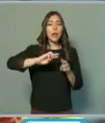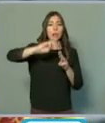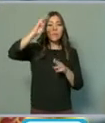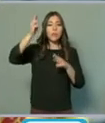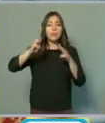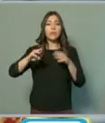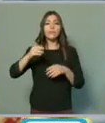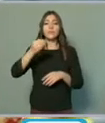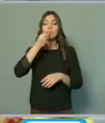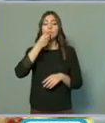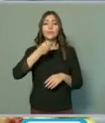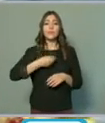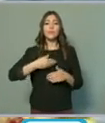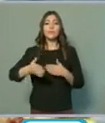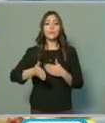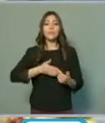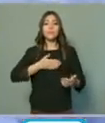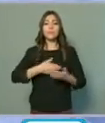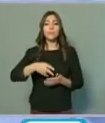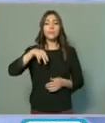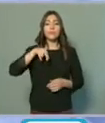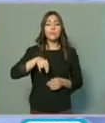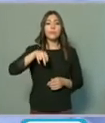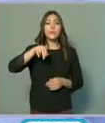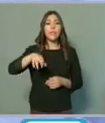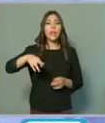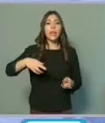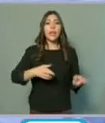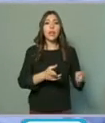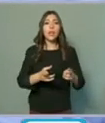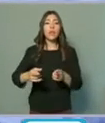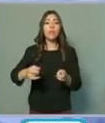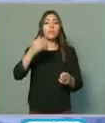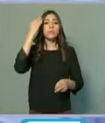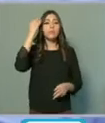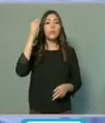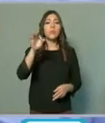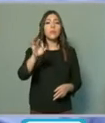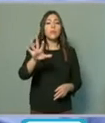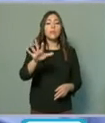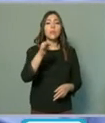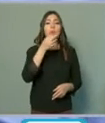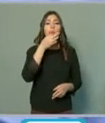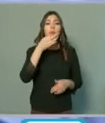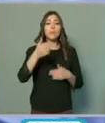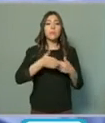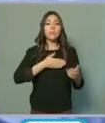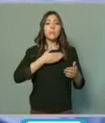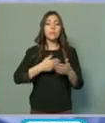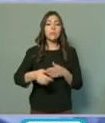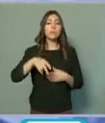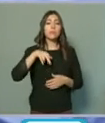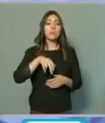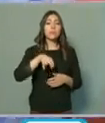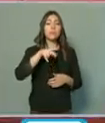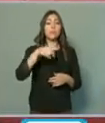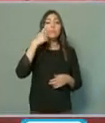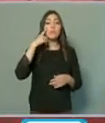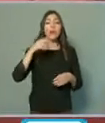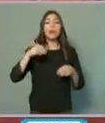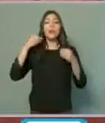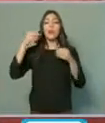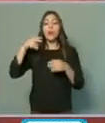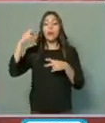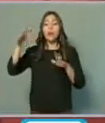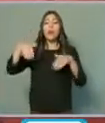40 minutos para llegar a dar su clase. Eso no solamente es impartir conocimiento, es amor, Exacto. Sí. es cariño por el alumno. Y